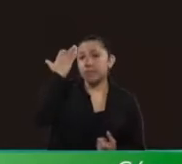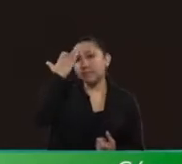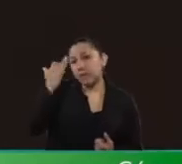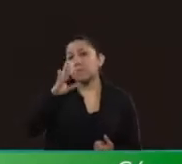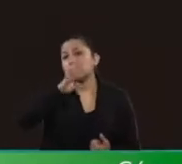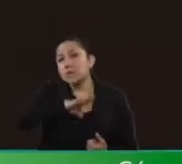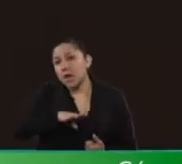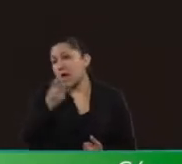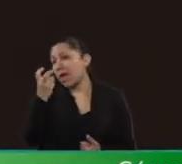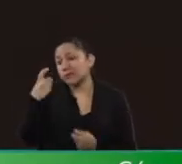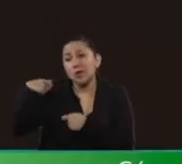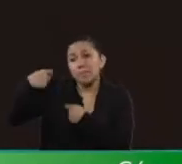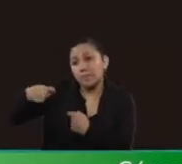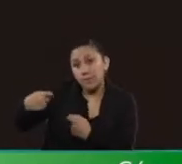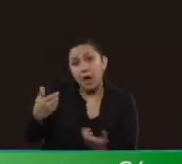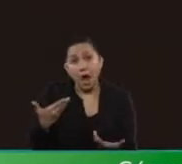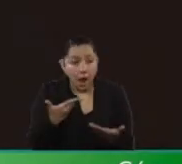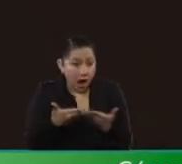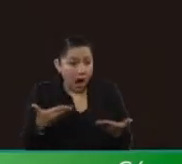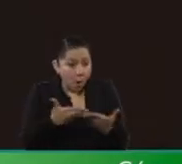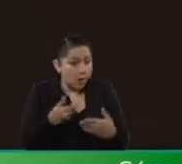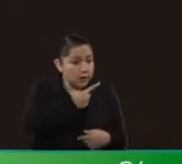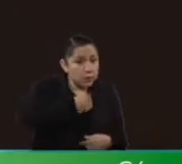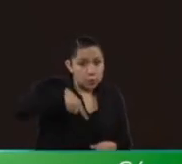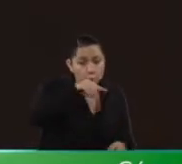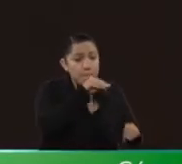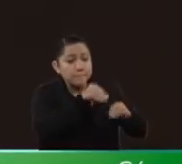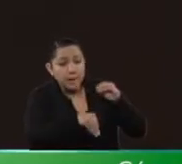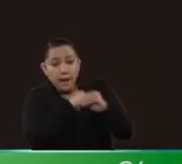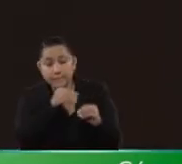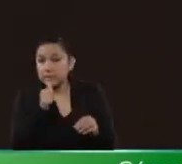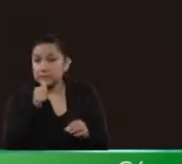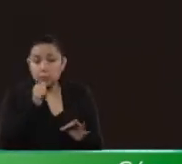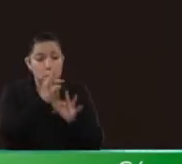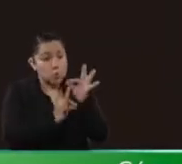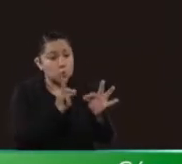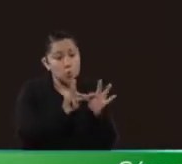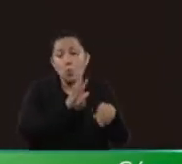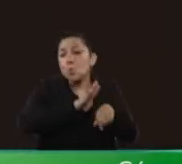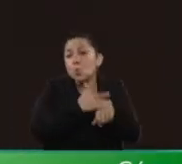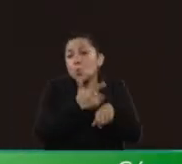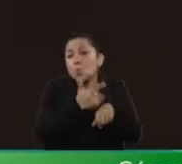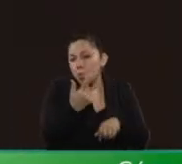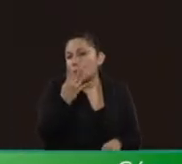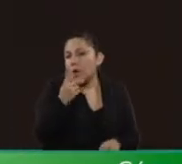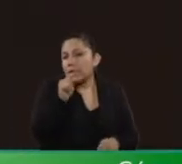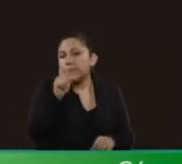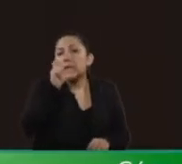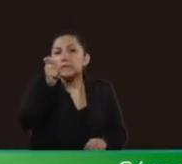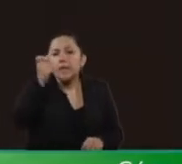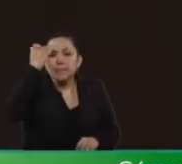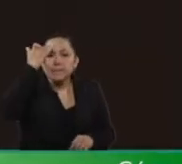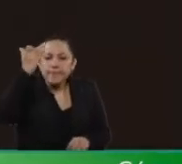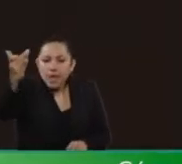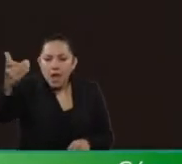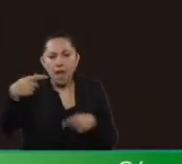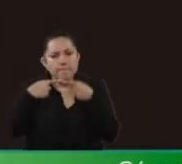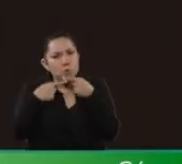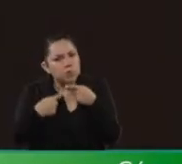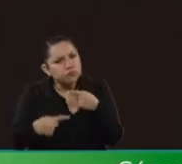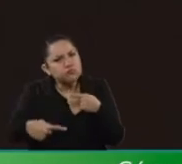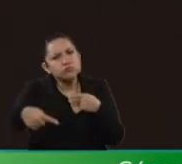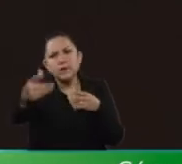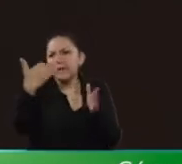es porque la 4T es un proyecto a largo plazo. No tengo derecho a fallar, pero ¿qué hay